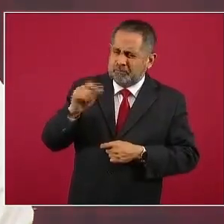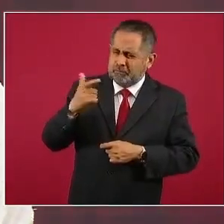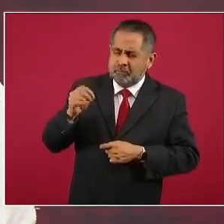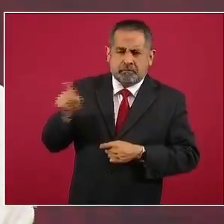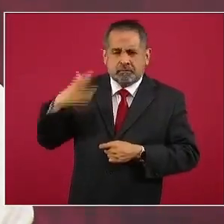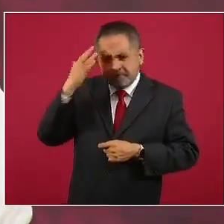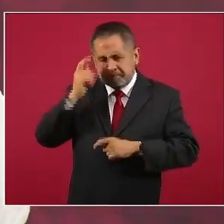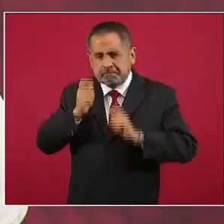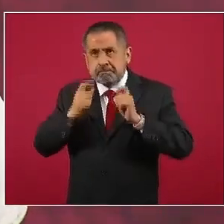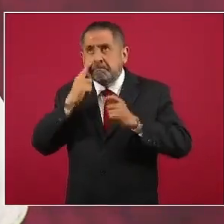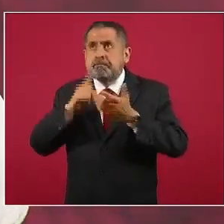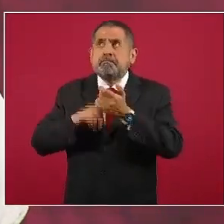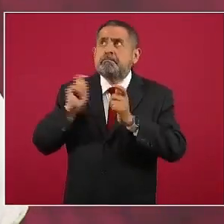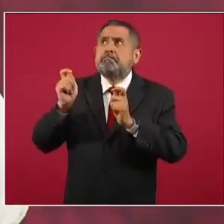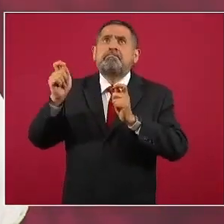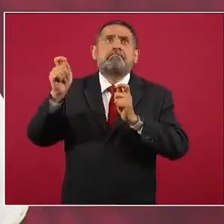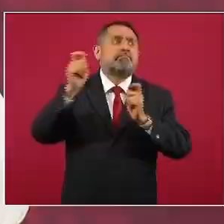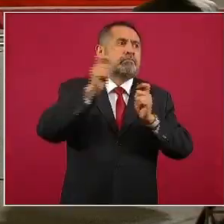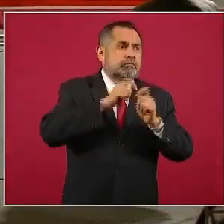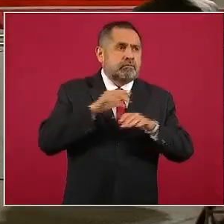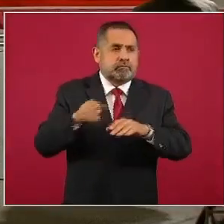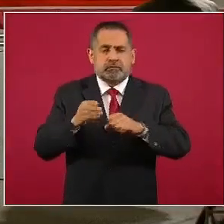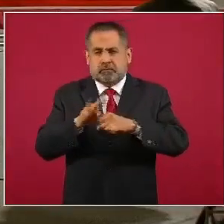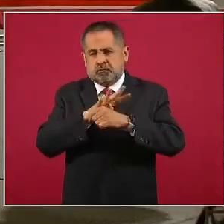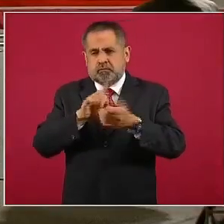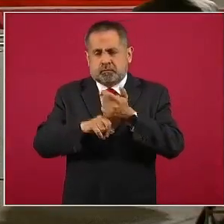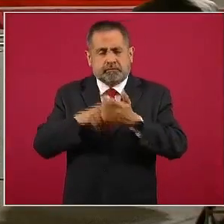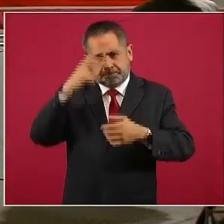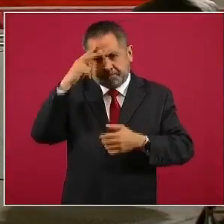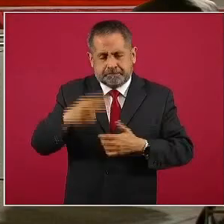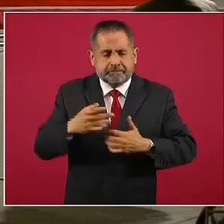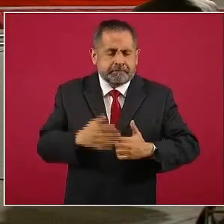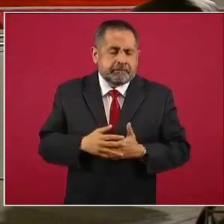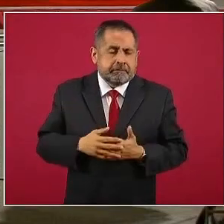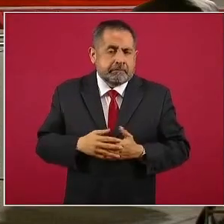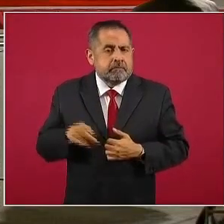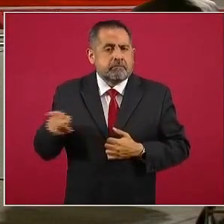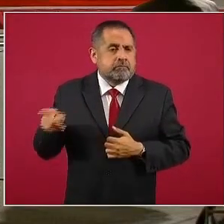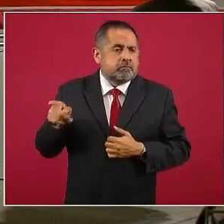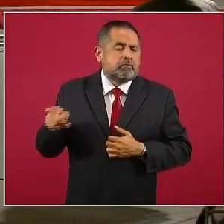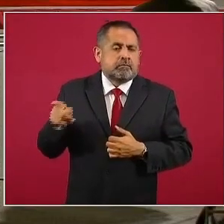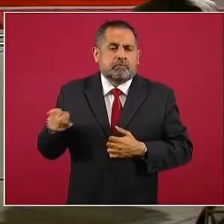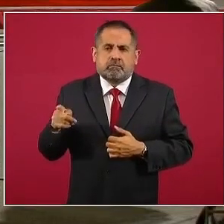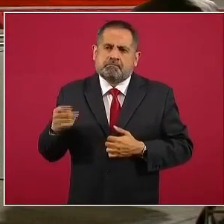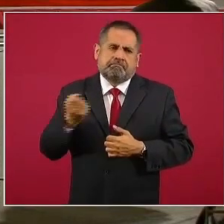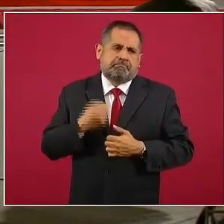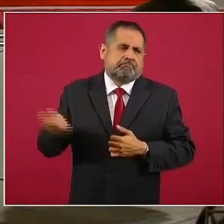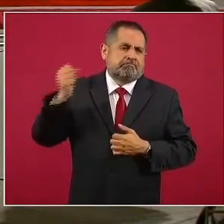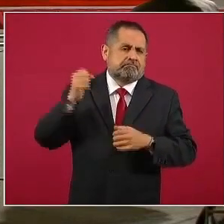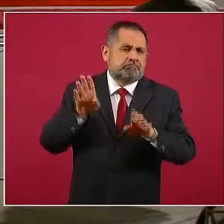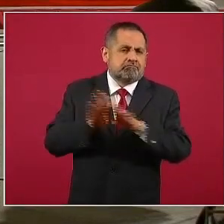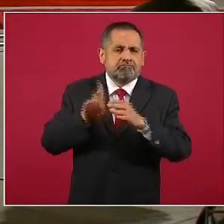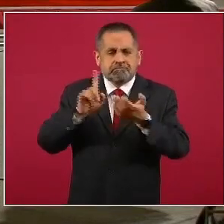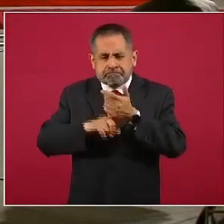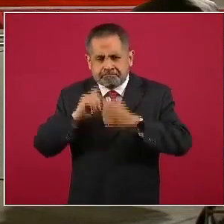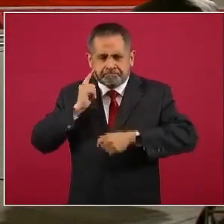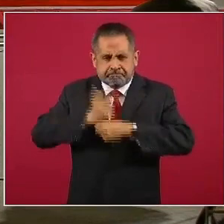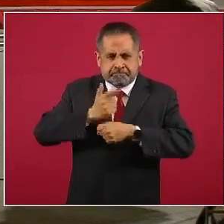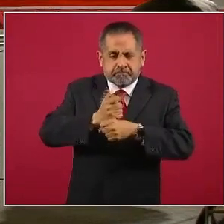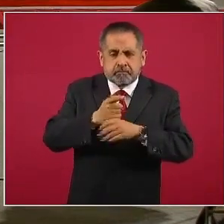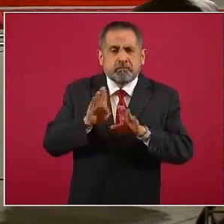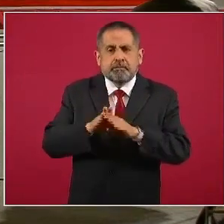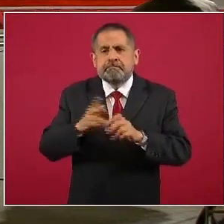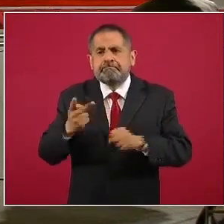desarrollo científico de las vacunas contra el COVID en México, y es uno de los primeros que identifica cuál es el